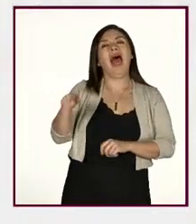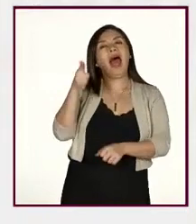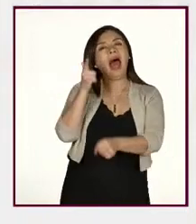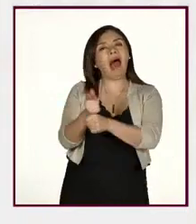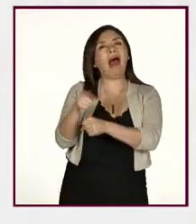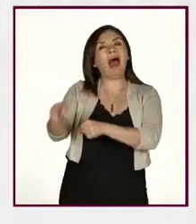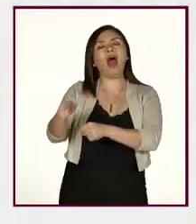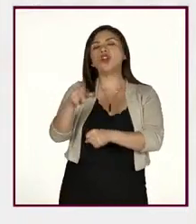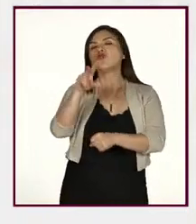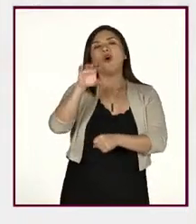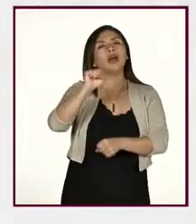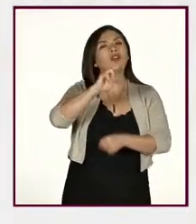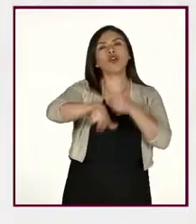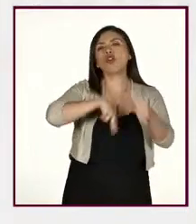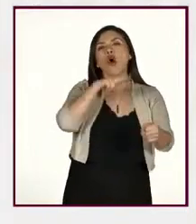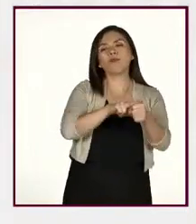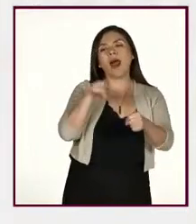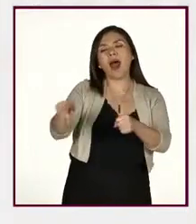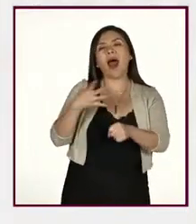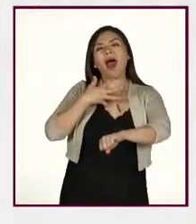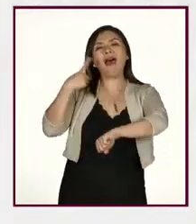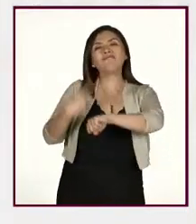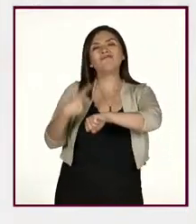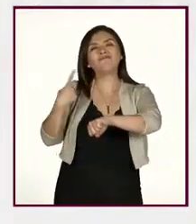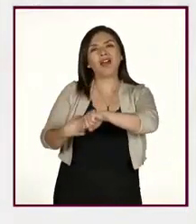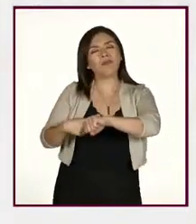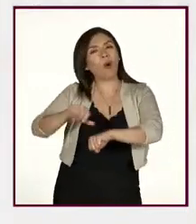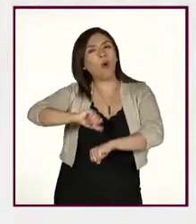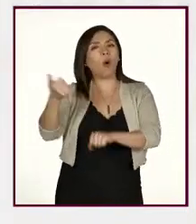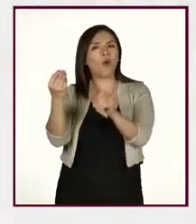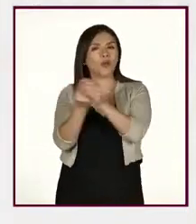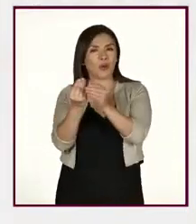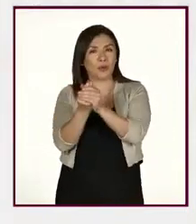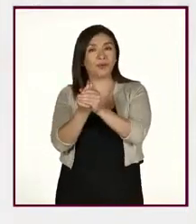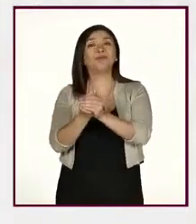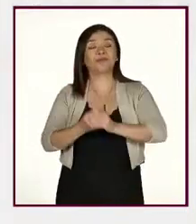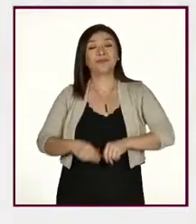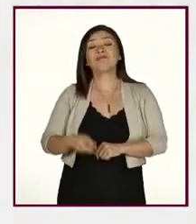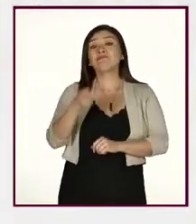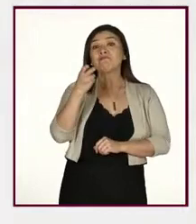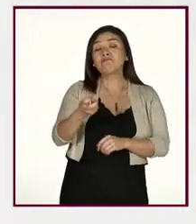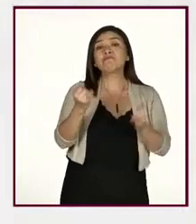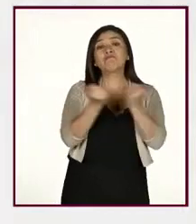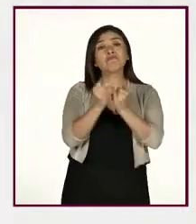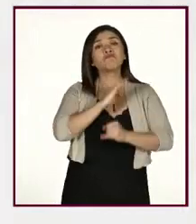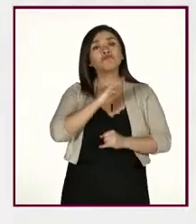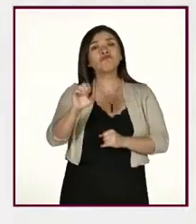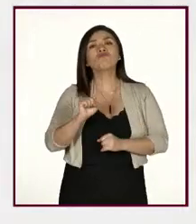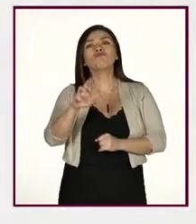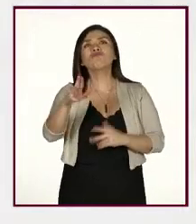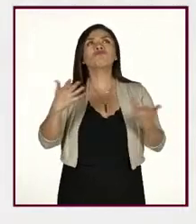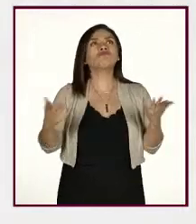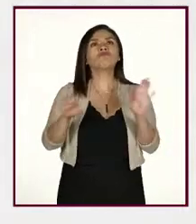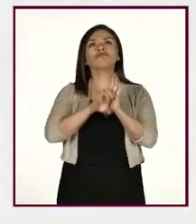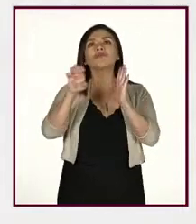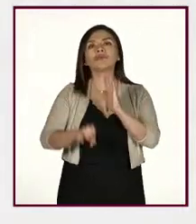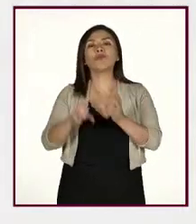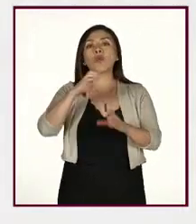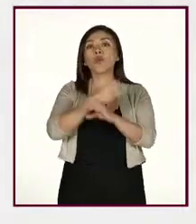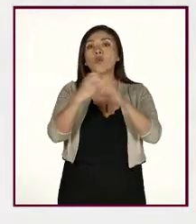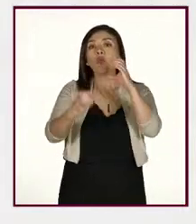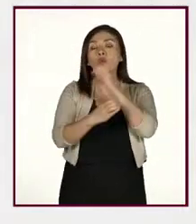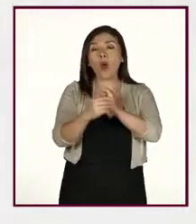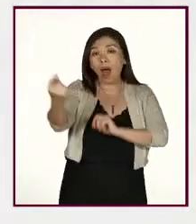una ansiedad normal de una ansiedad patológica. Esta ansiedad también puede desencadenarse ya sea por factores internos